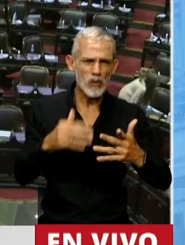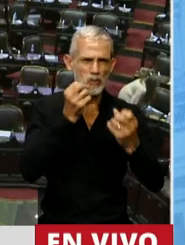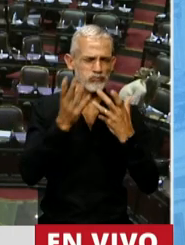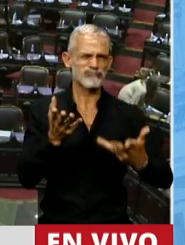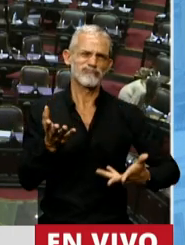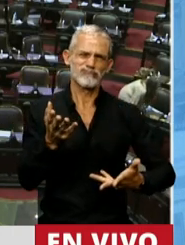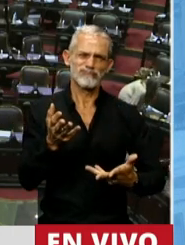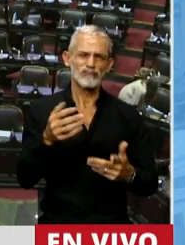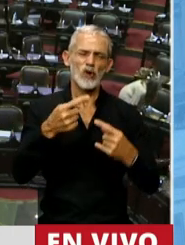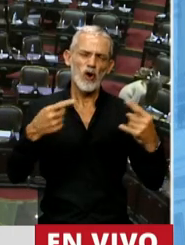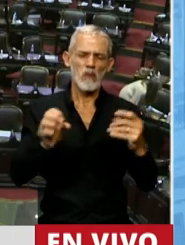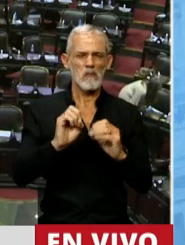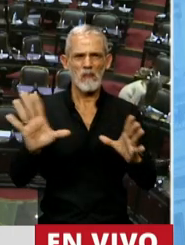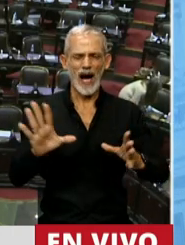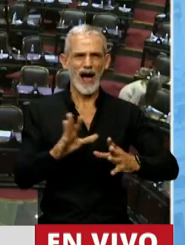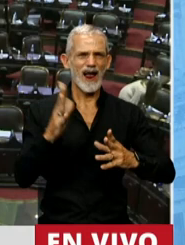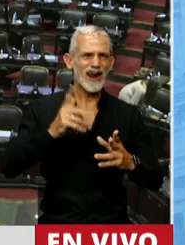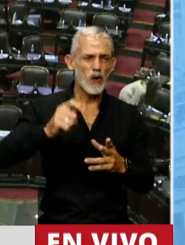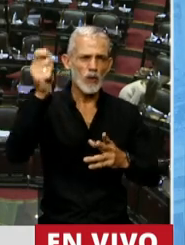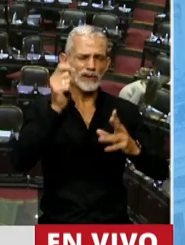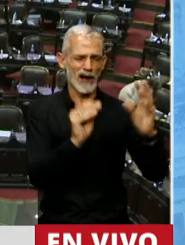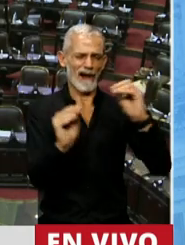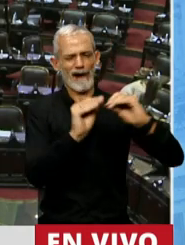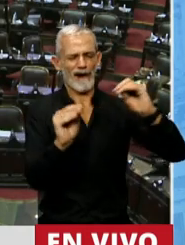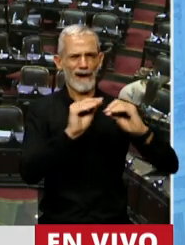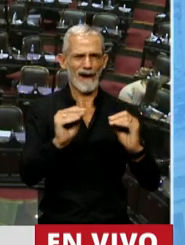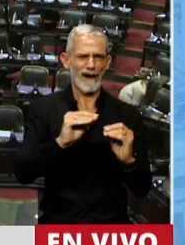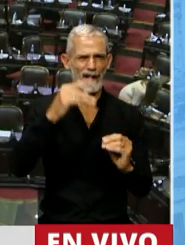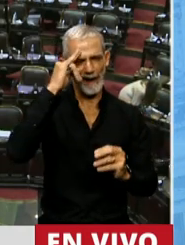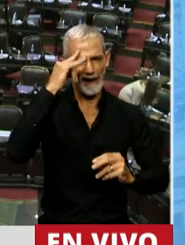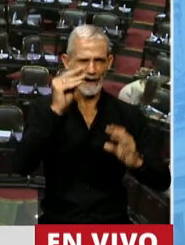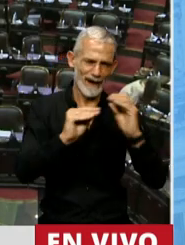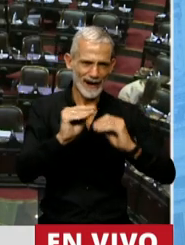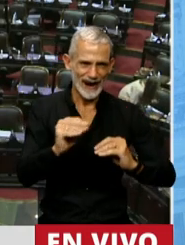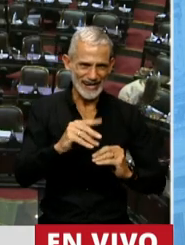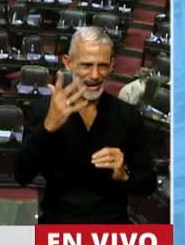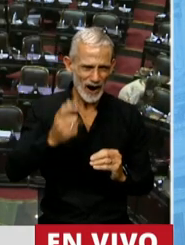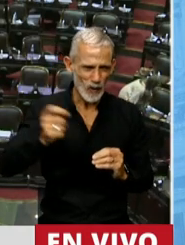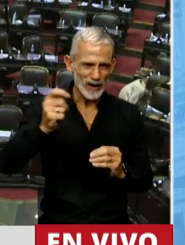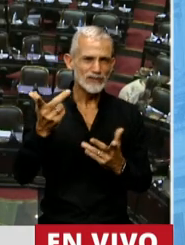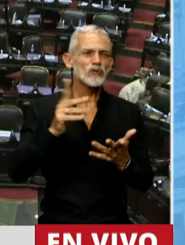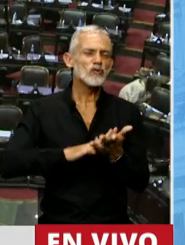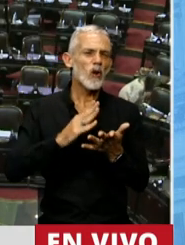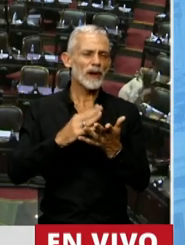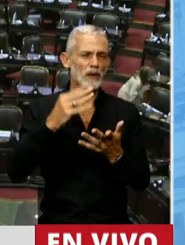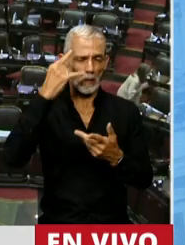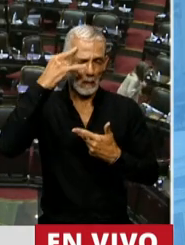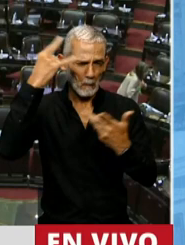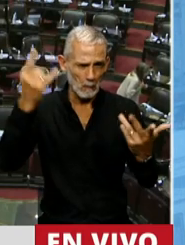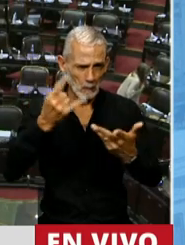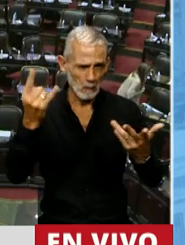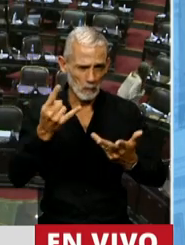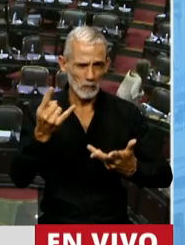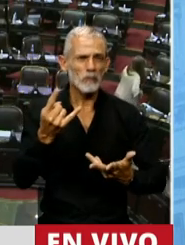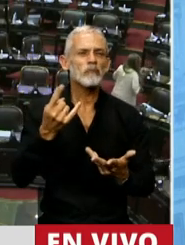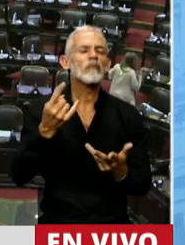muchísimas irregularidades, causas armadas, causas que tienen que ver con elucubraciones, que